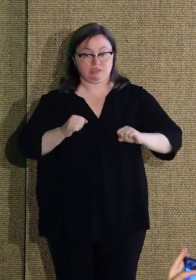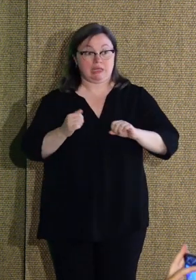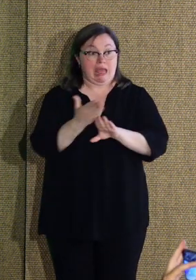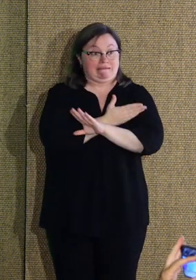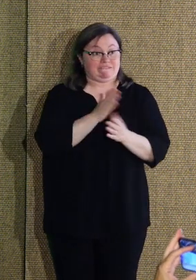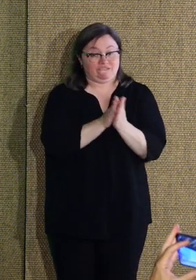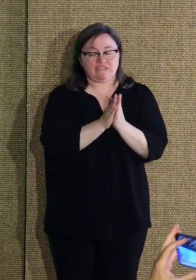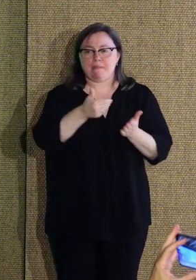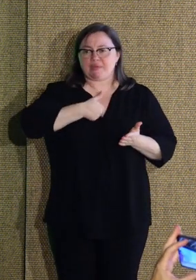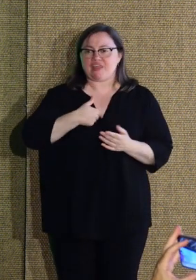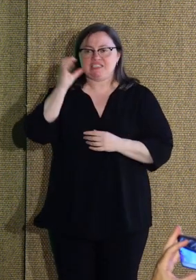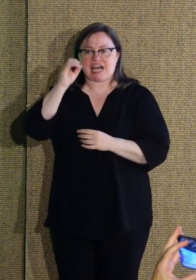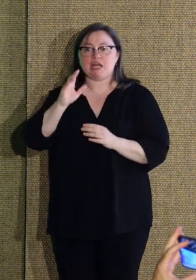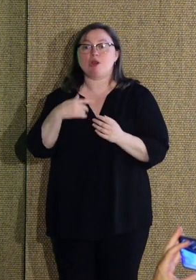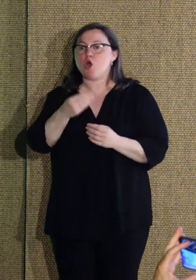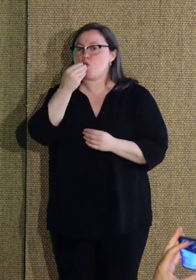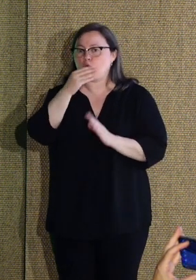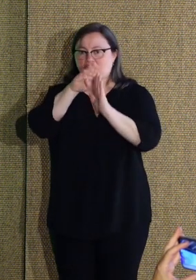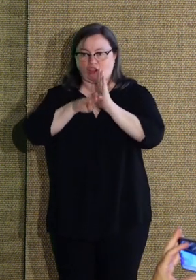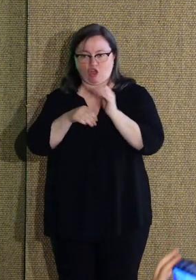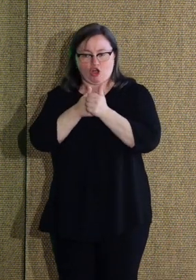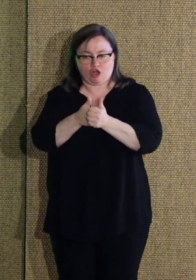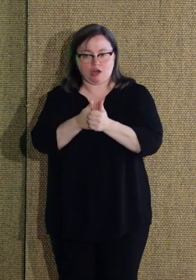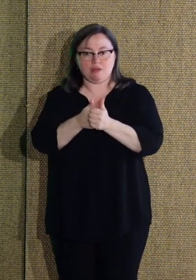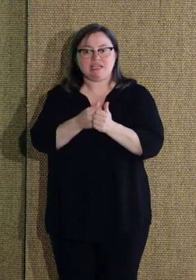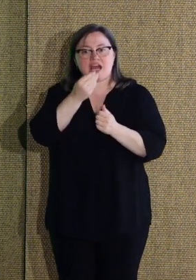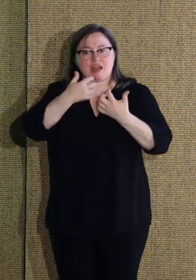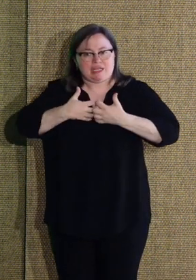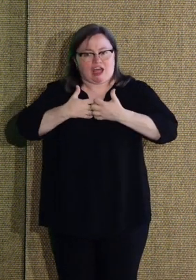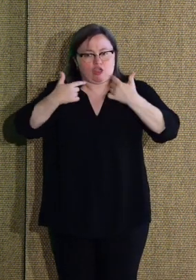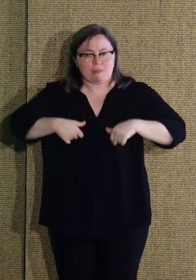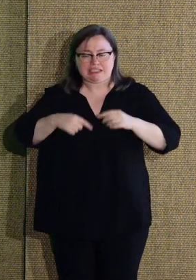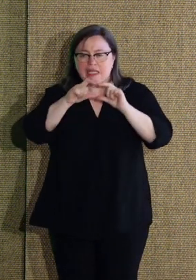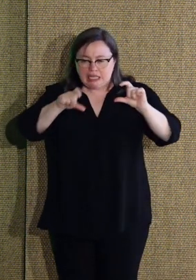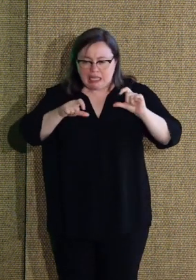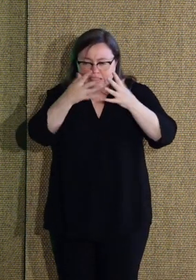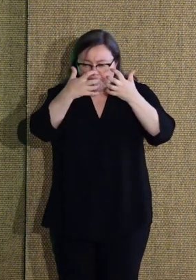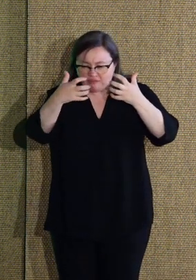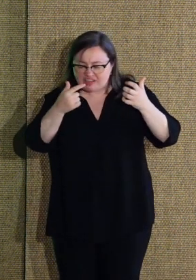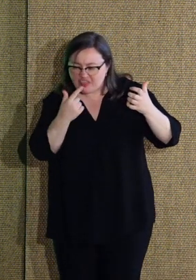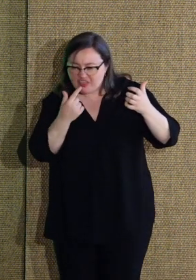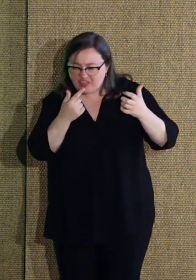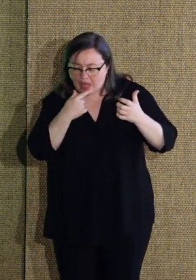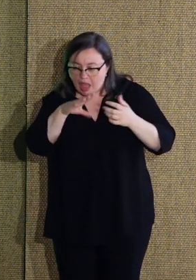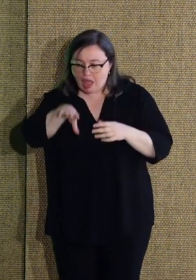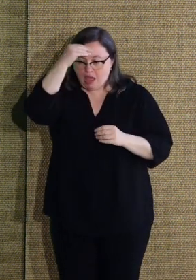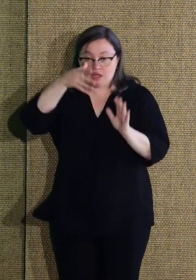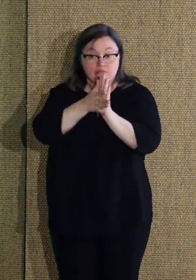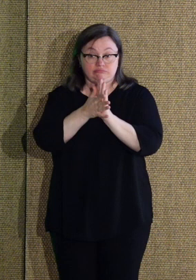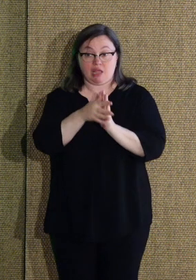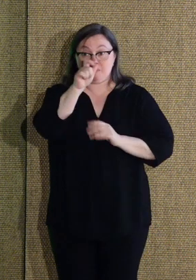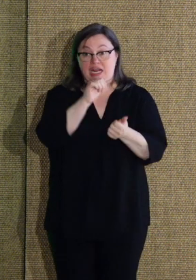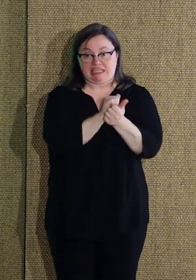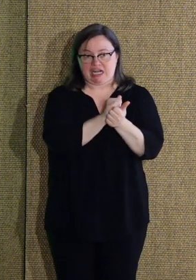podía dar también charlas, pero esta vez sobre nutrición y sobre alimentación y sobre lectura de etiquetas. Y bueno, estos internos son bastante distintos que